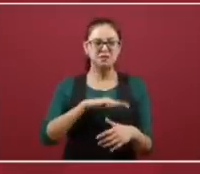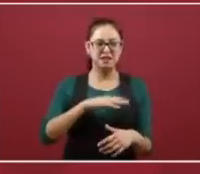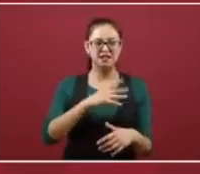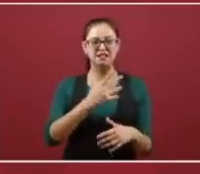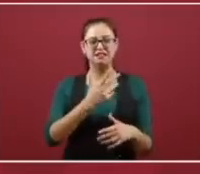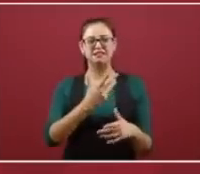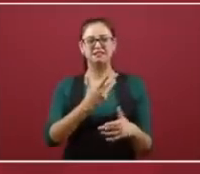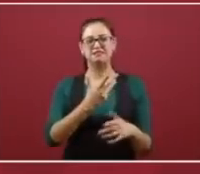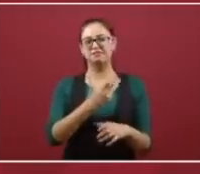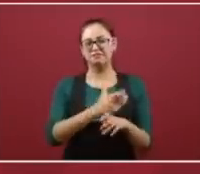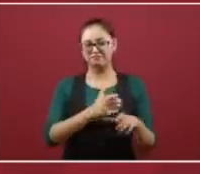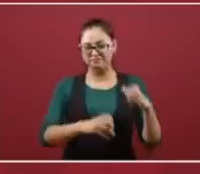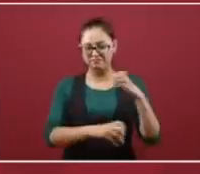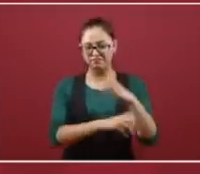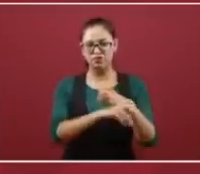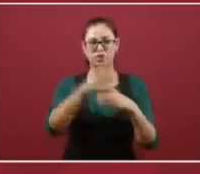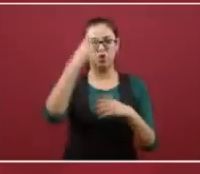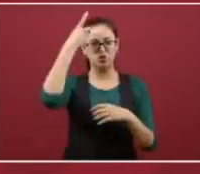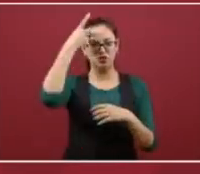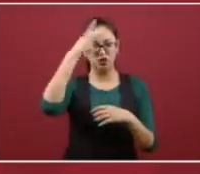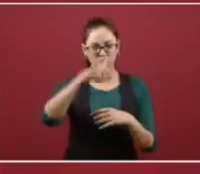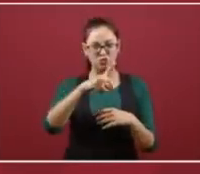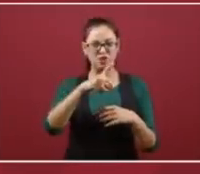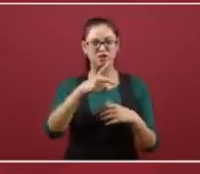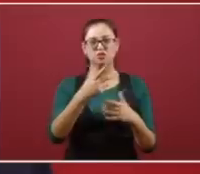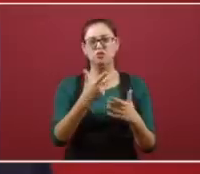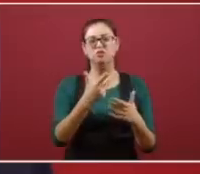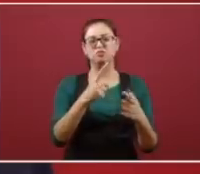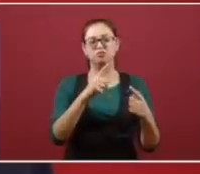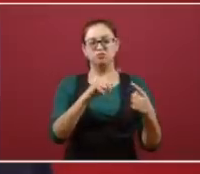d la delincuencia